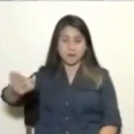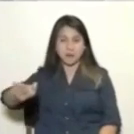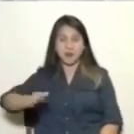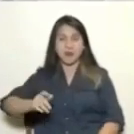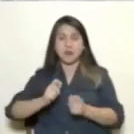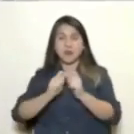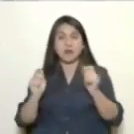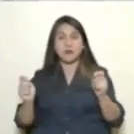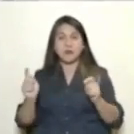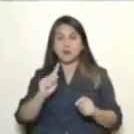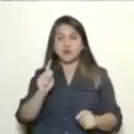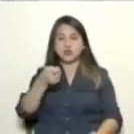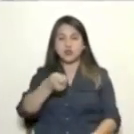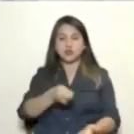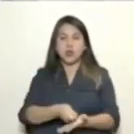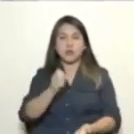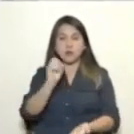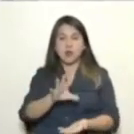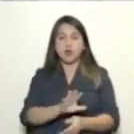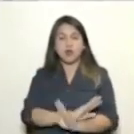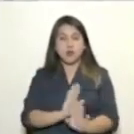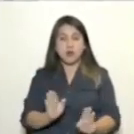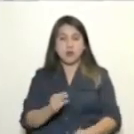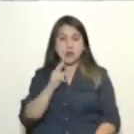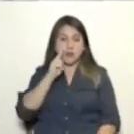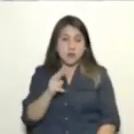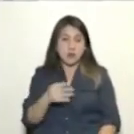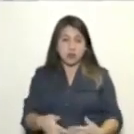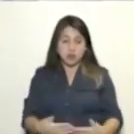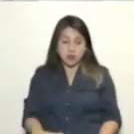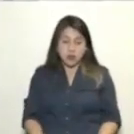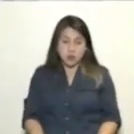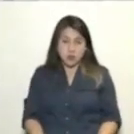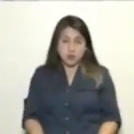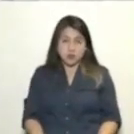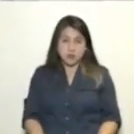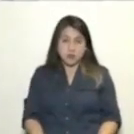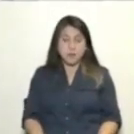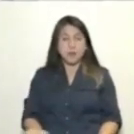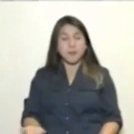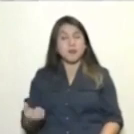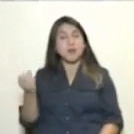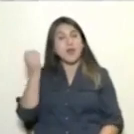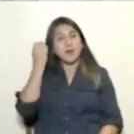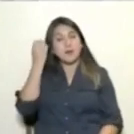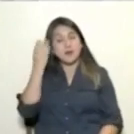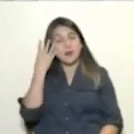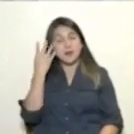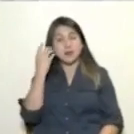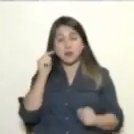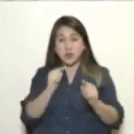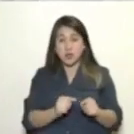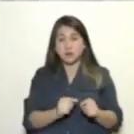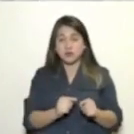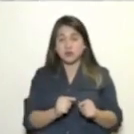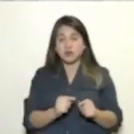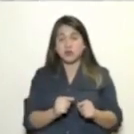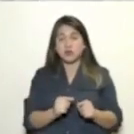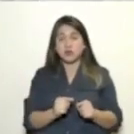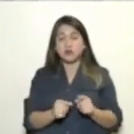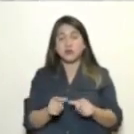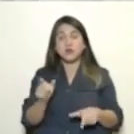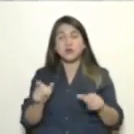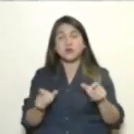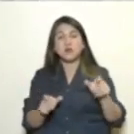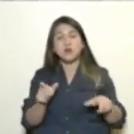campaña diciendo yo no pago. No pagó, ni donde terminamos. Entonces, aprendiendo esto, los